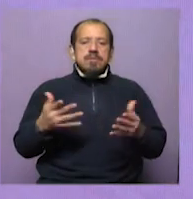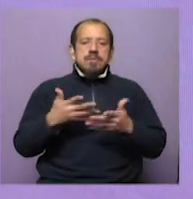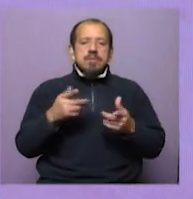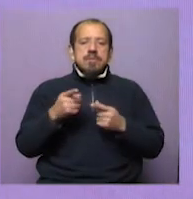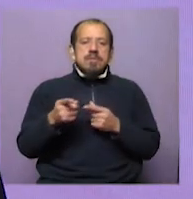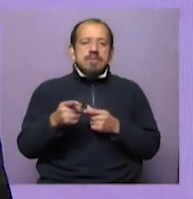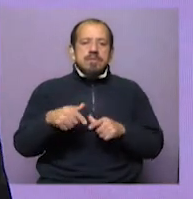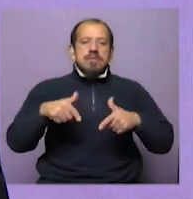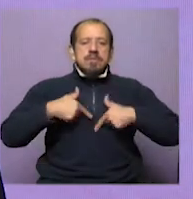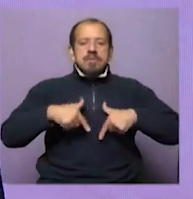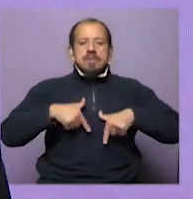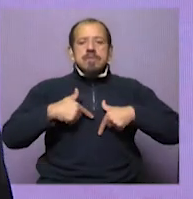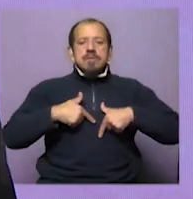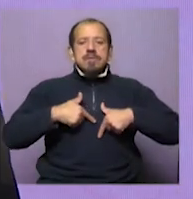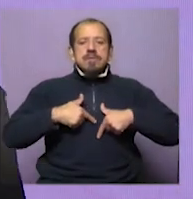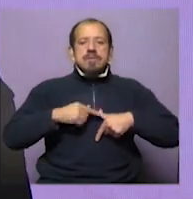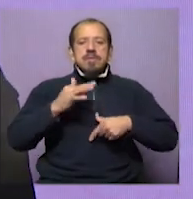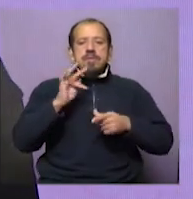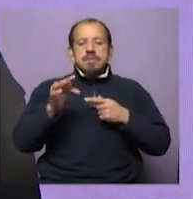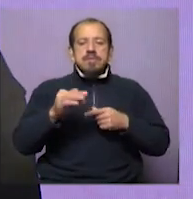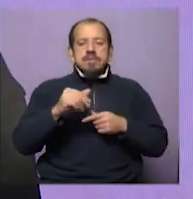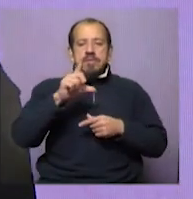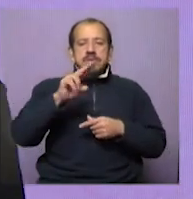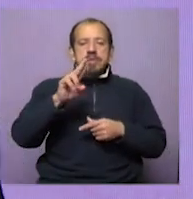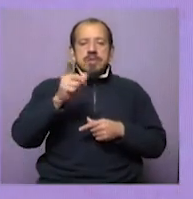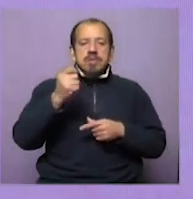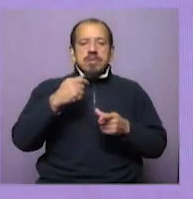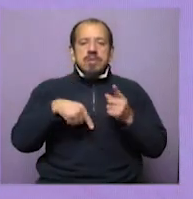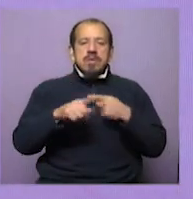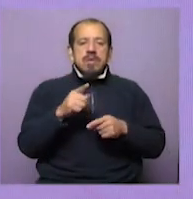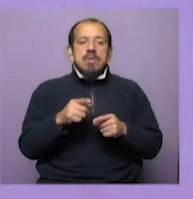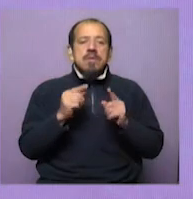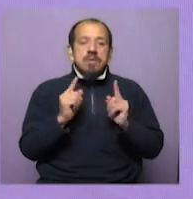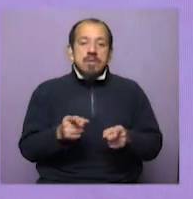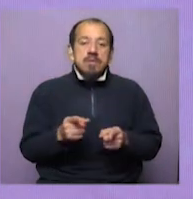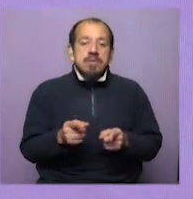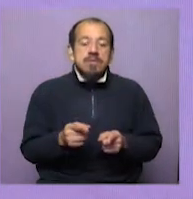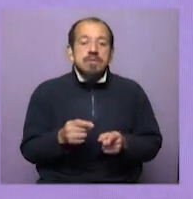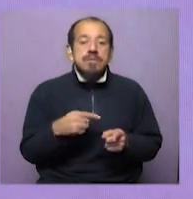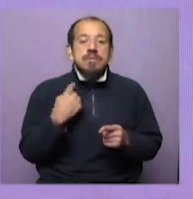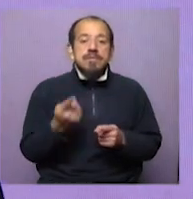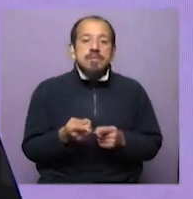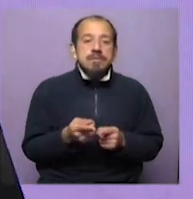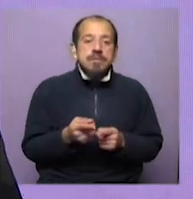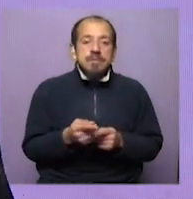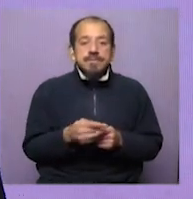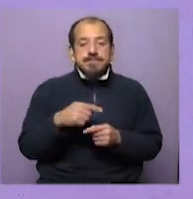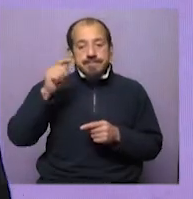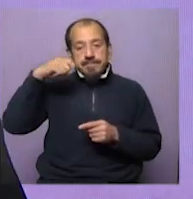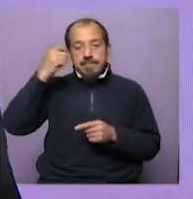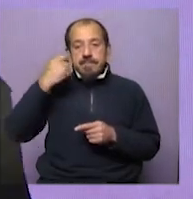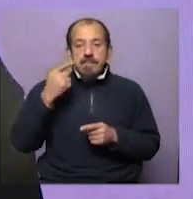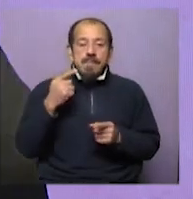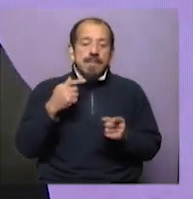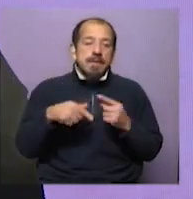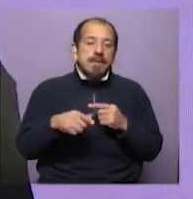el ministro de Hacienda de Lula, ¿no? Del gobierno en Brasil. Entonces, que eso también se inscribe como en otro género documental, que capaz no, acá